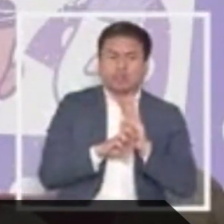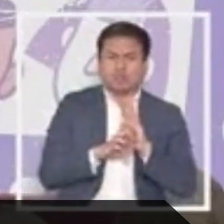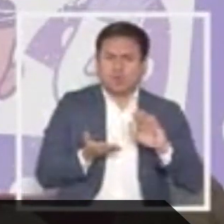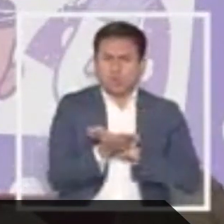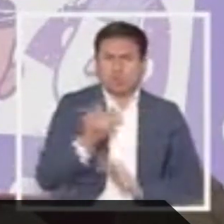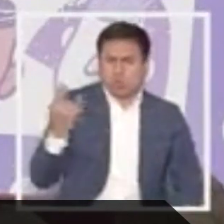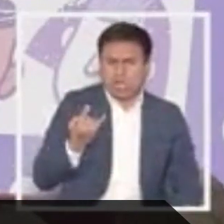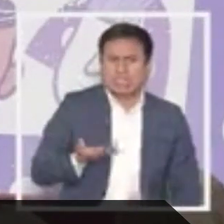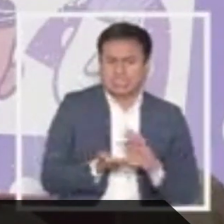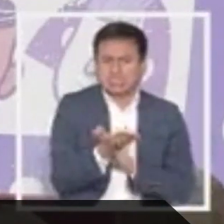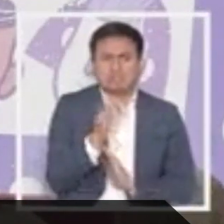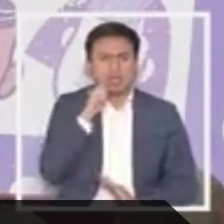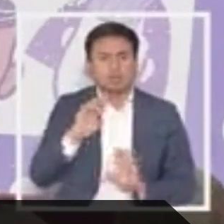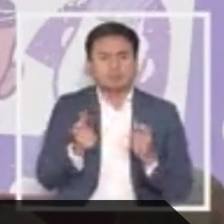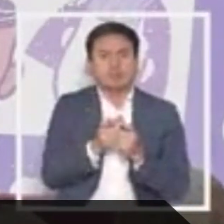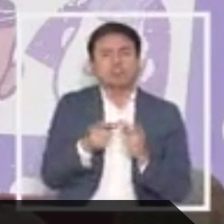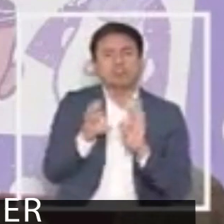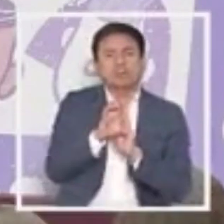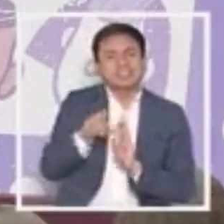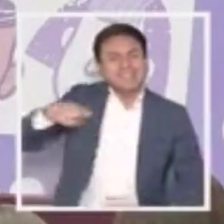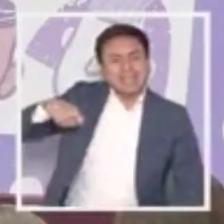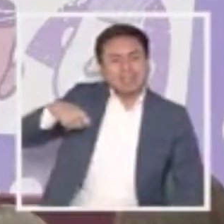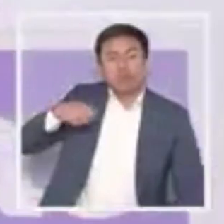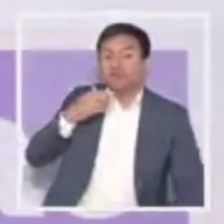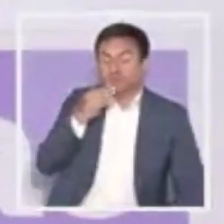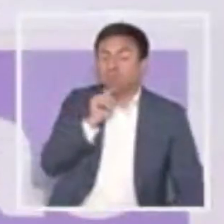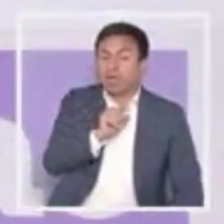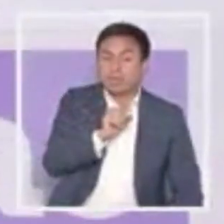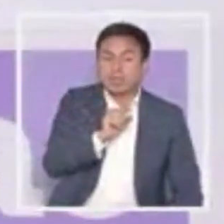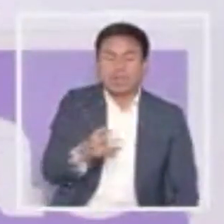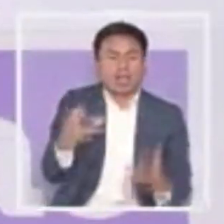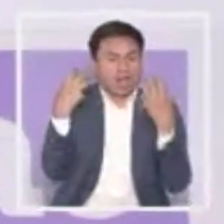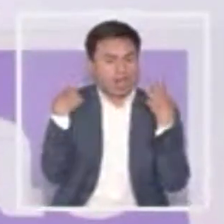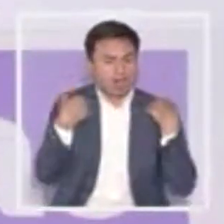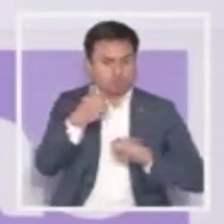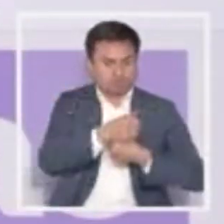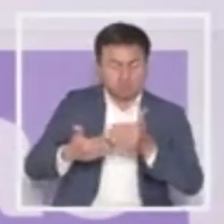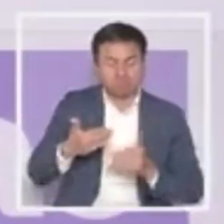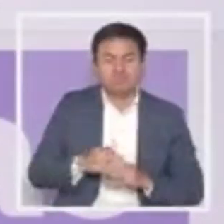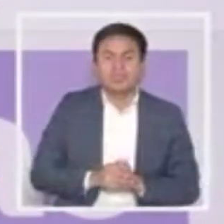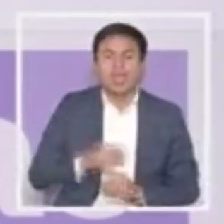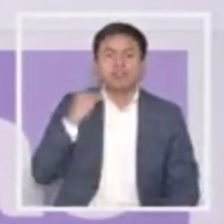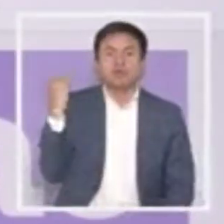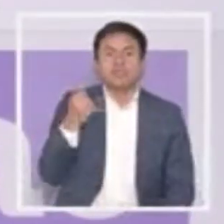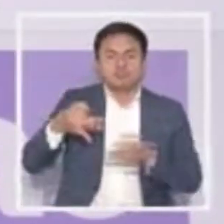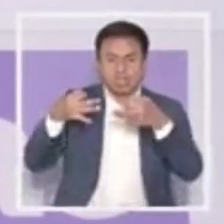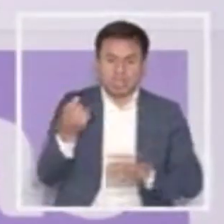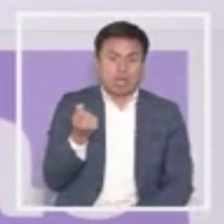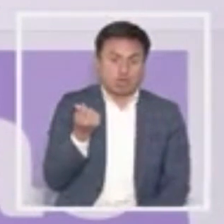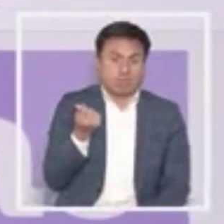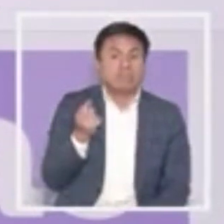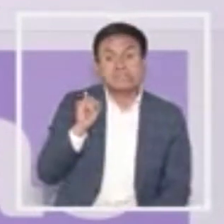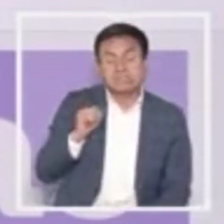medidas tendientes a avanzar a un Chile más justo, igualitario y digno para todas las mujeres. Un Chile para todas. La autonomía y seguridad